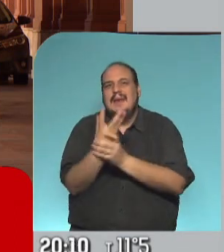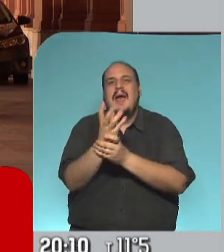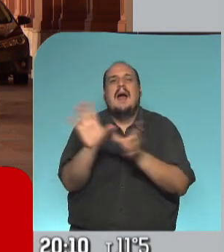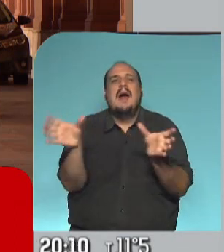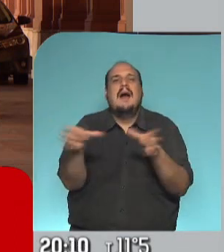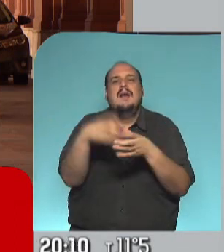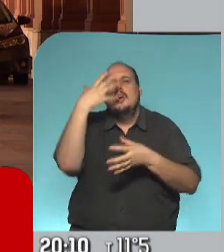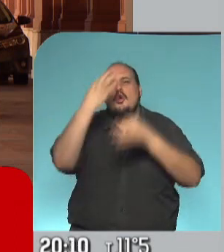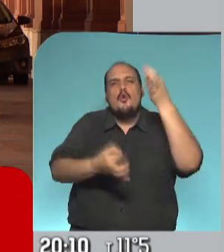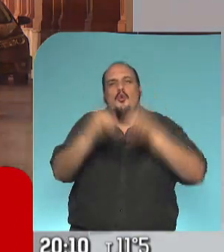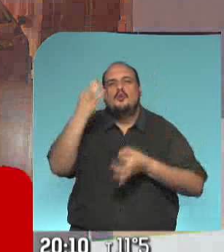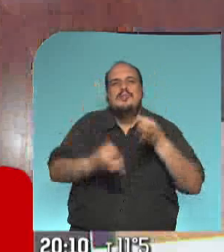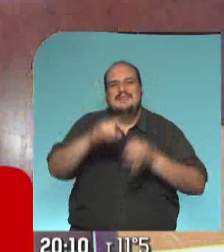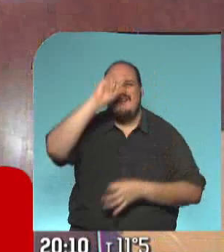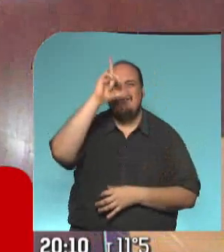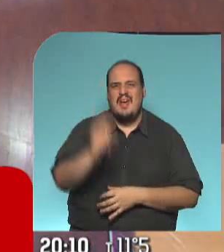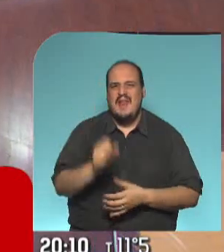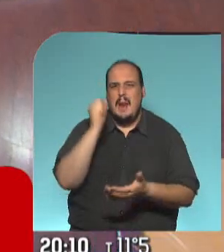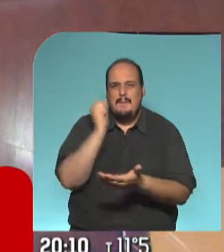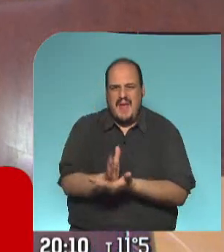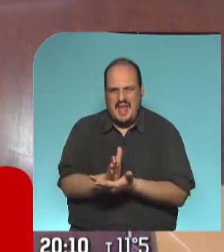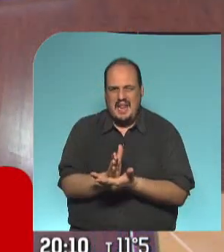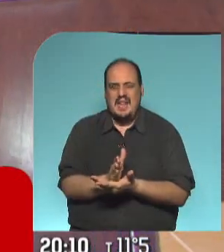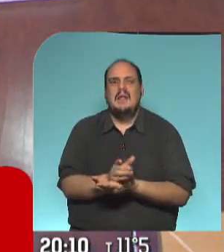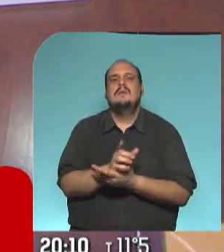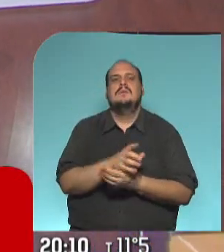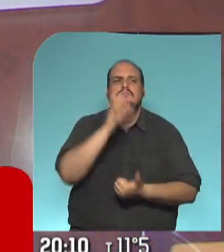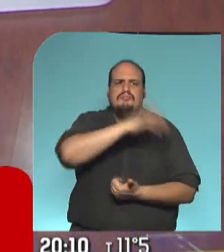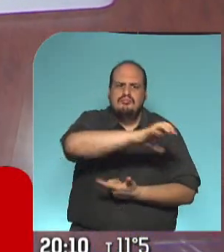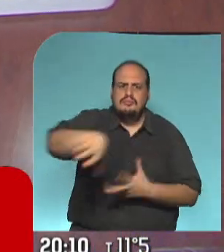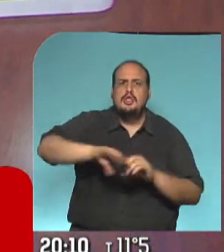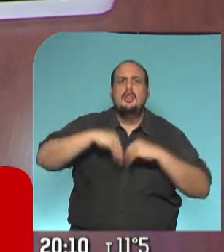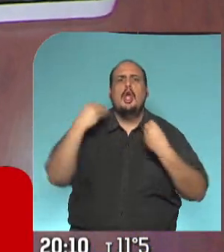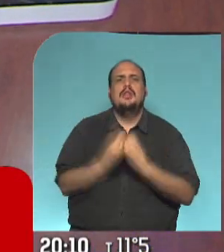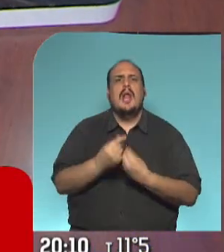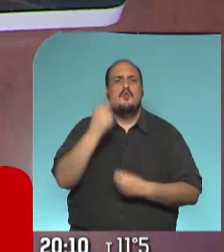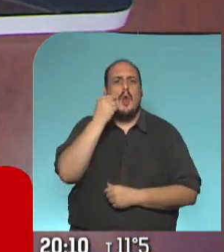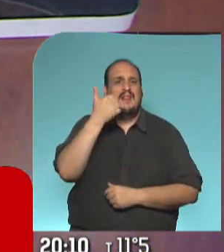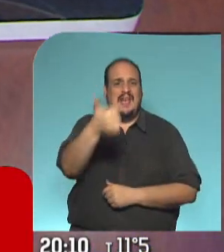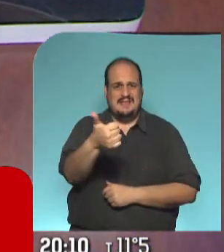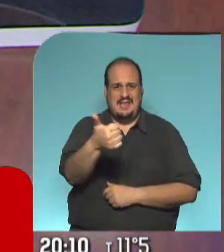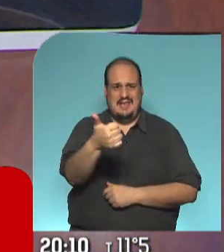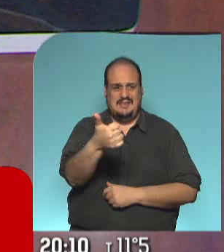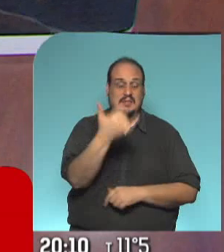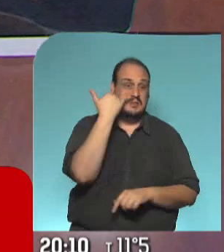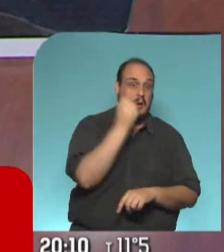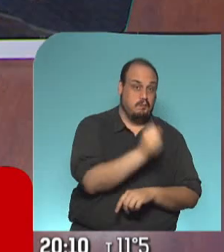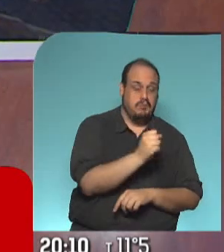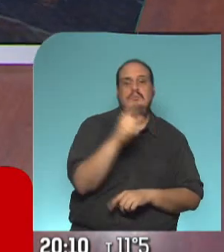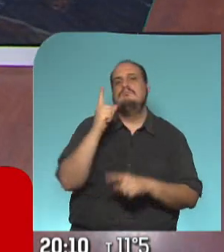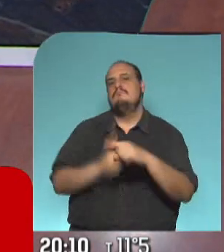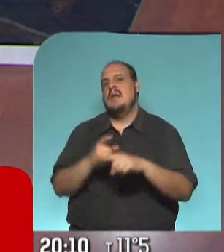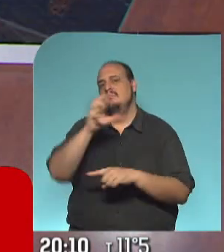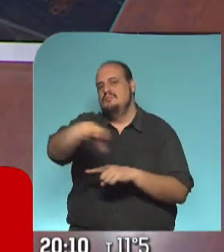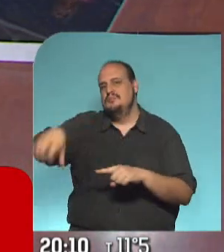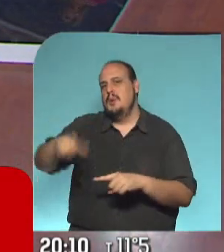la justicia federal penal, va a tener en total 46 juzgados, los que ya tenía y los 23 tribunales nuevos. Más jueces